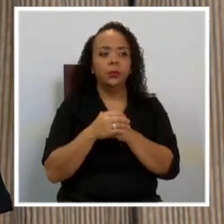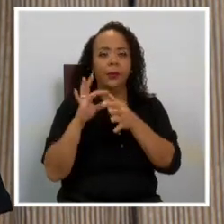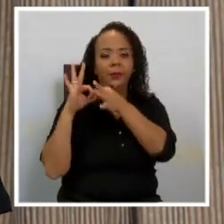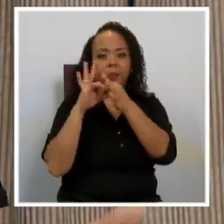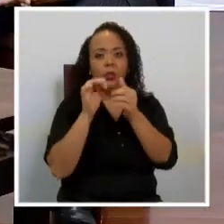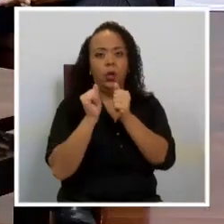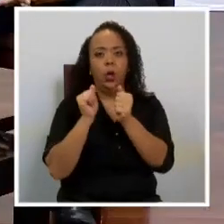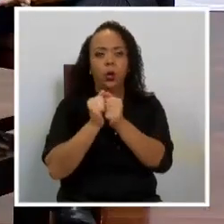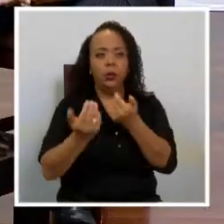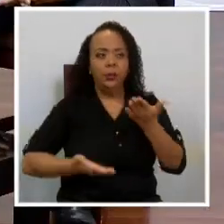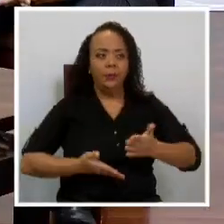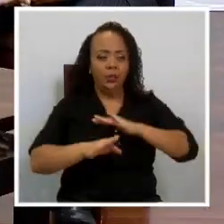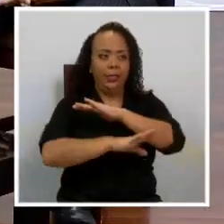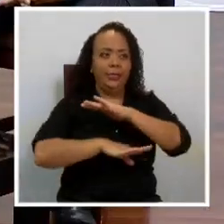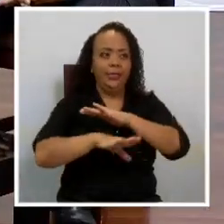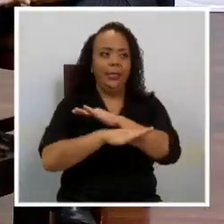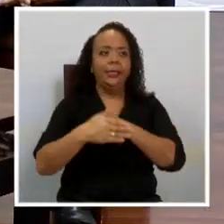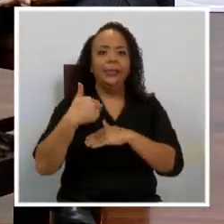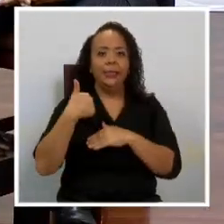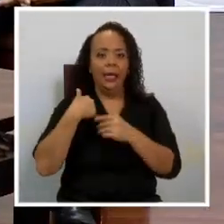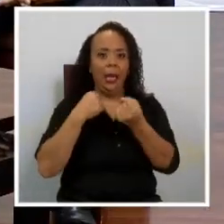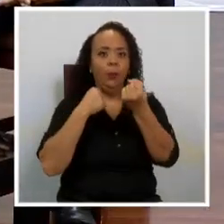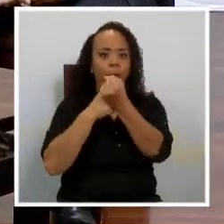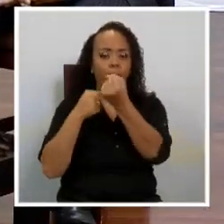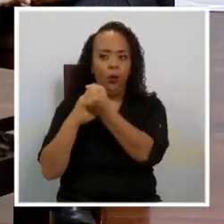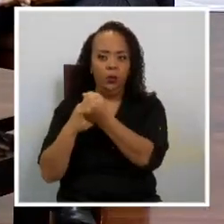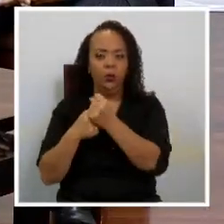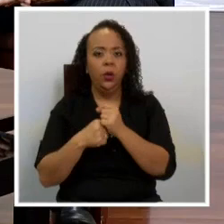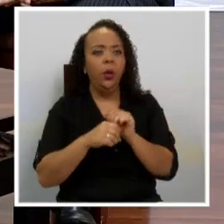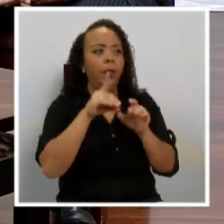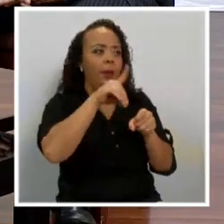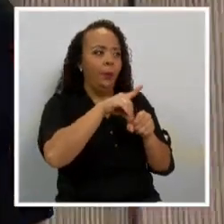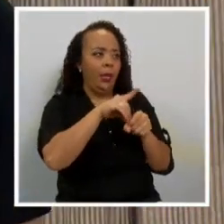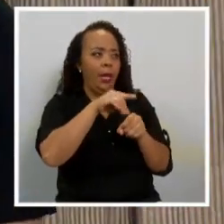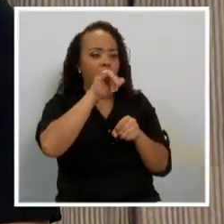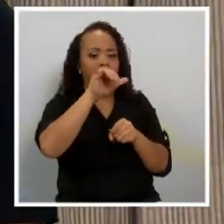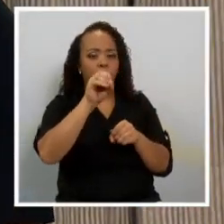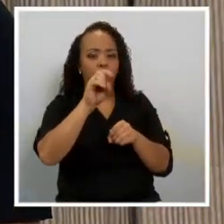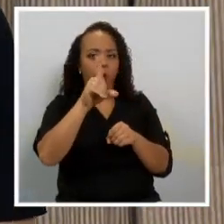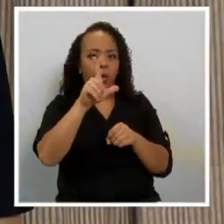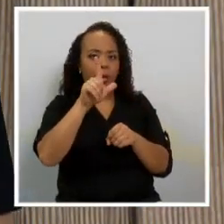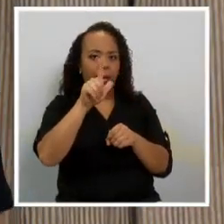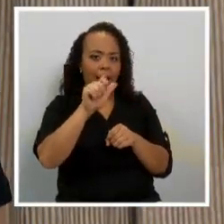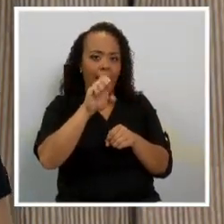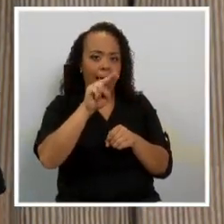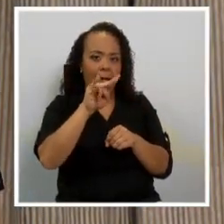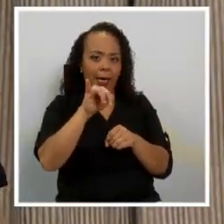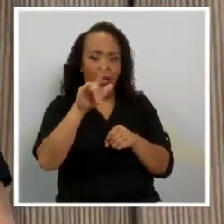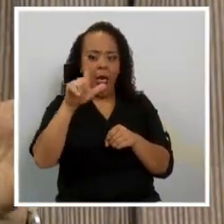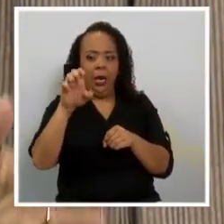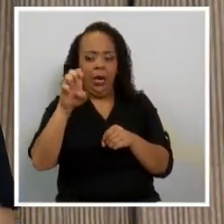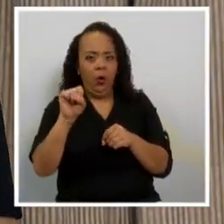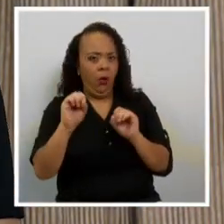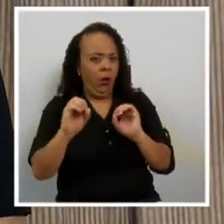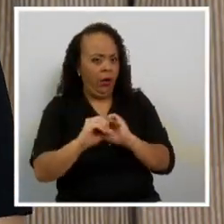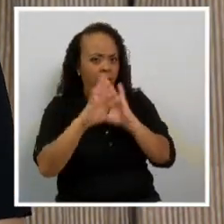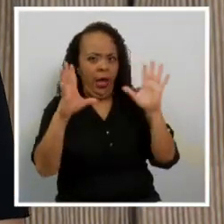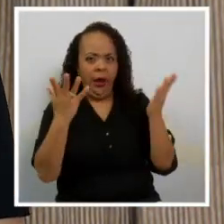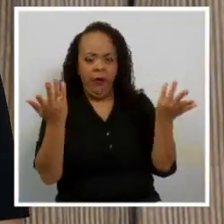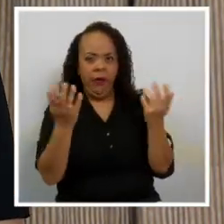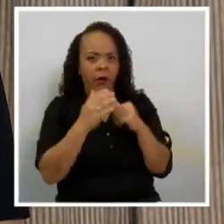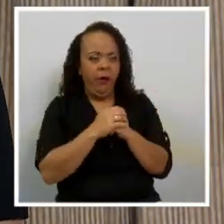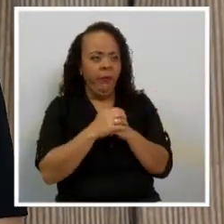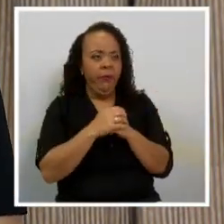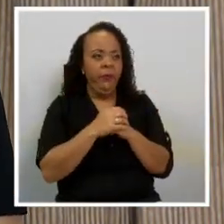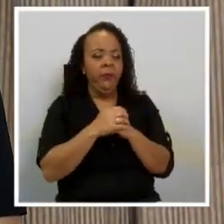servicios esenciales, es el que ya tiene el apoyo. El proyecto de la diputada Yolanda León está ahí, está clarísimo lo que establece, es declarar